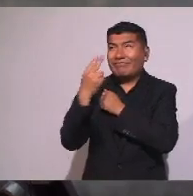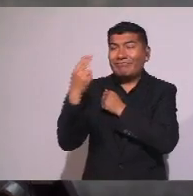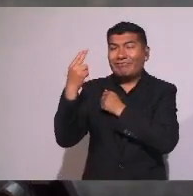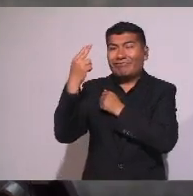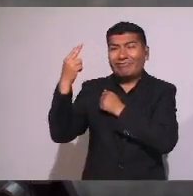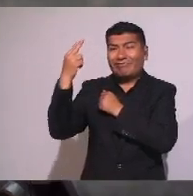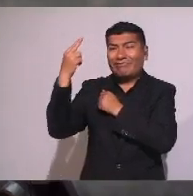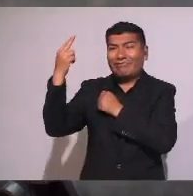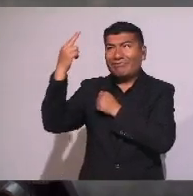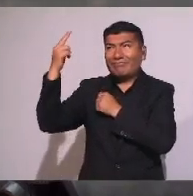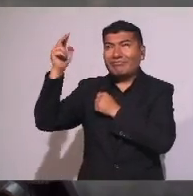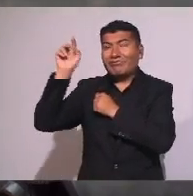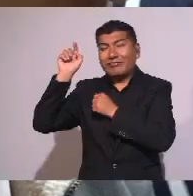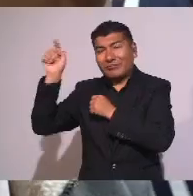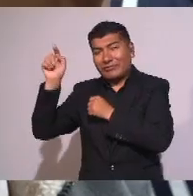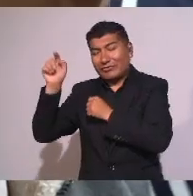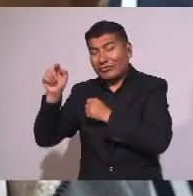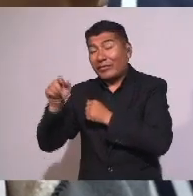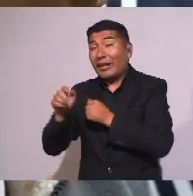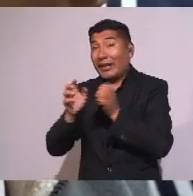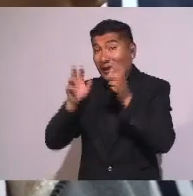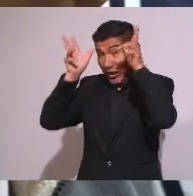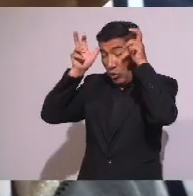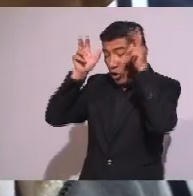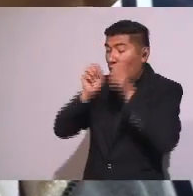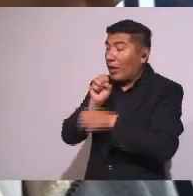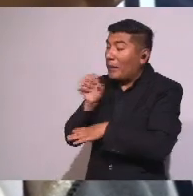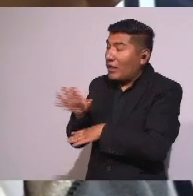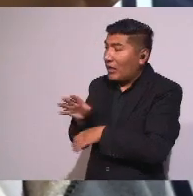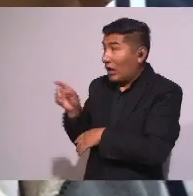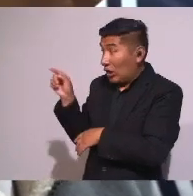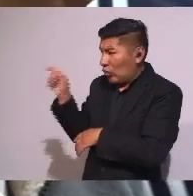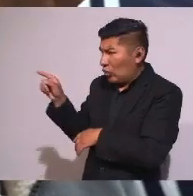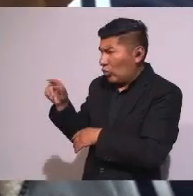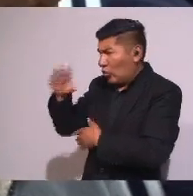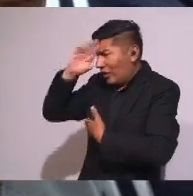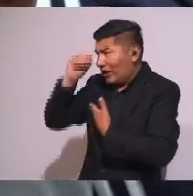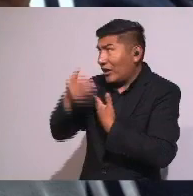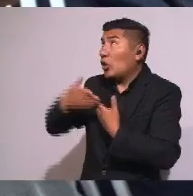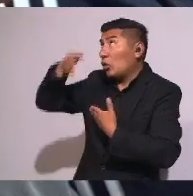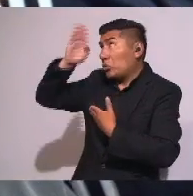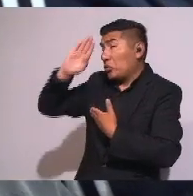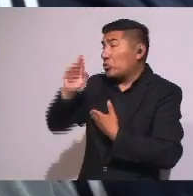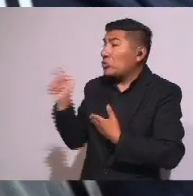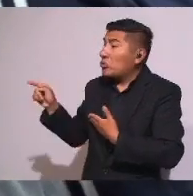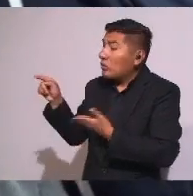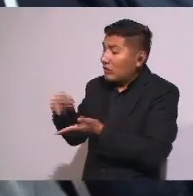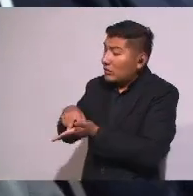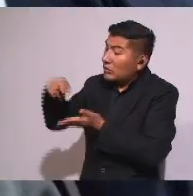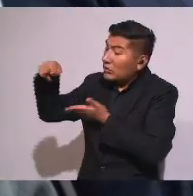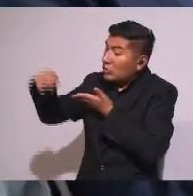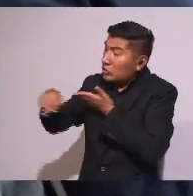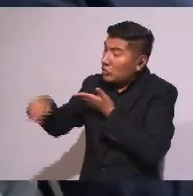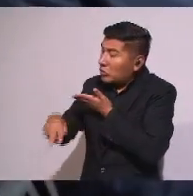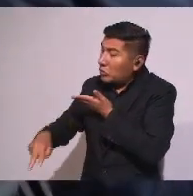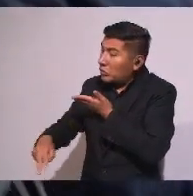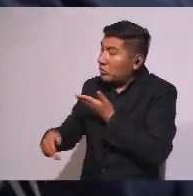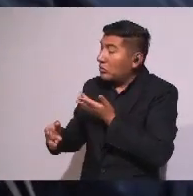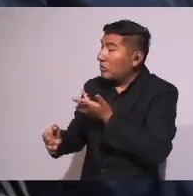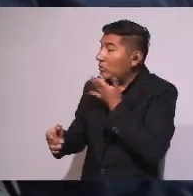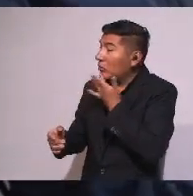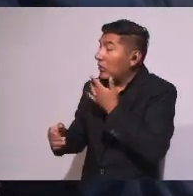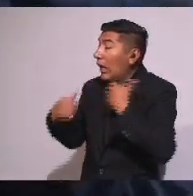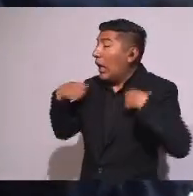del templo, y le dice, a ver, salta de aquí. Si eres hijo de Dios, Dios te va a mandar. Dios te va a mandar a